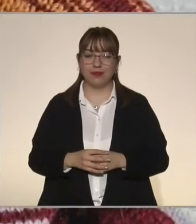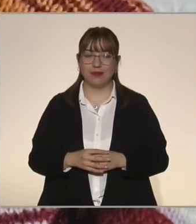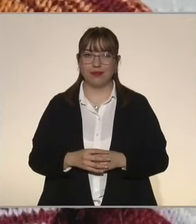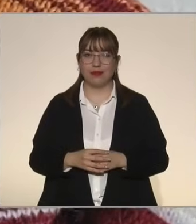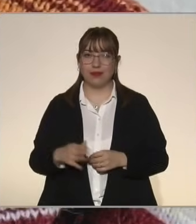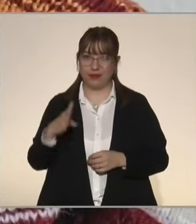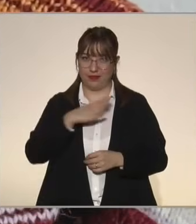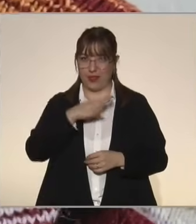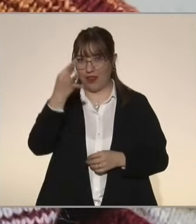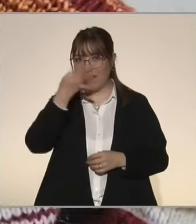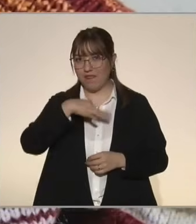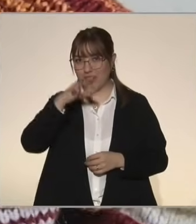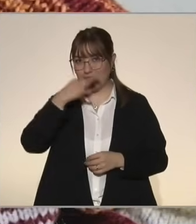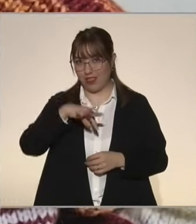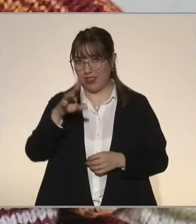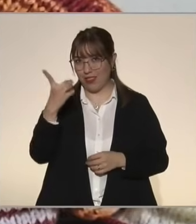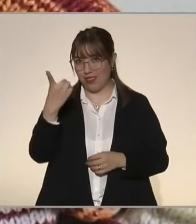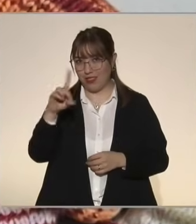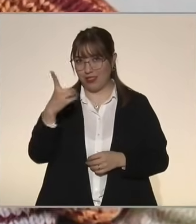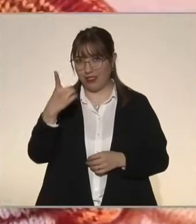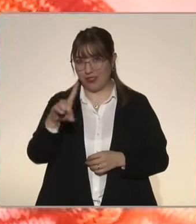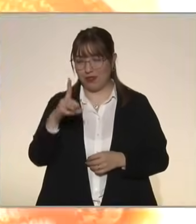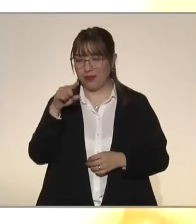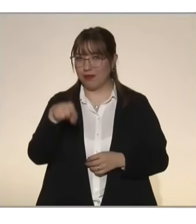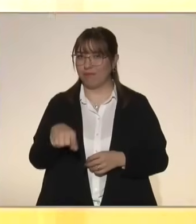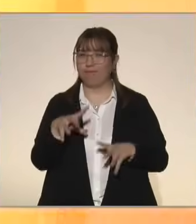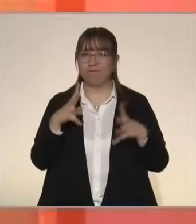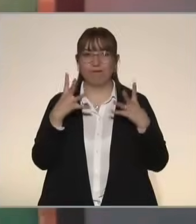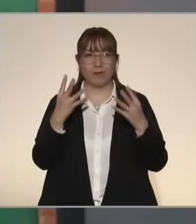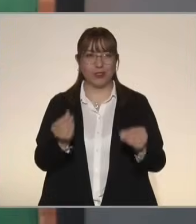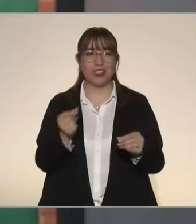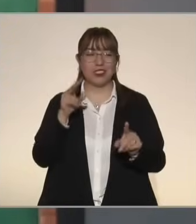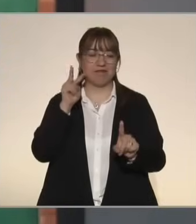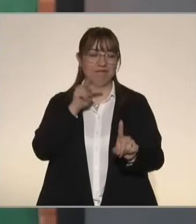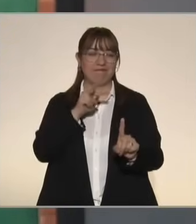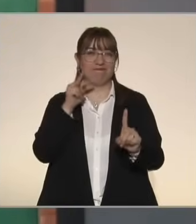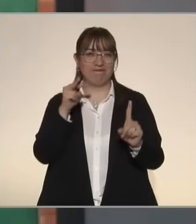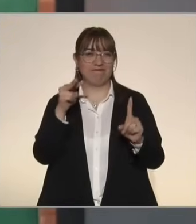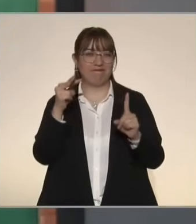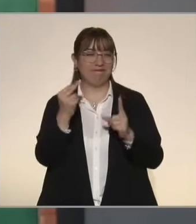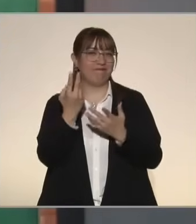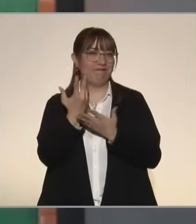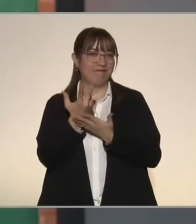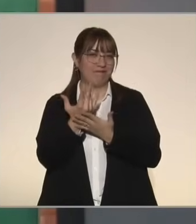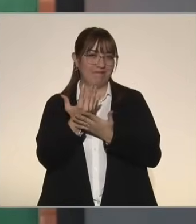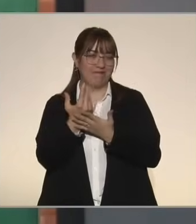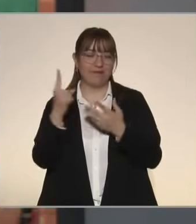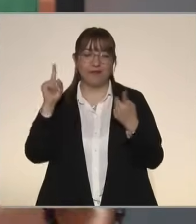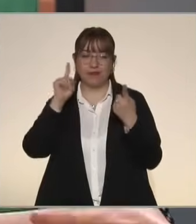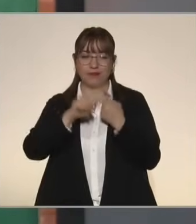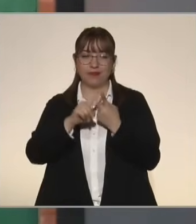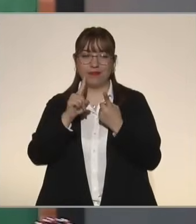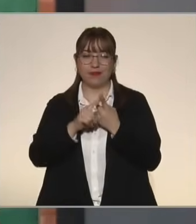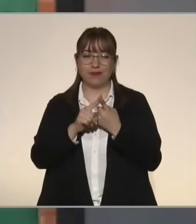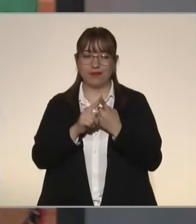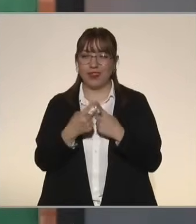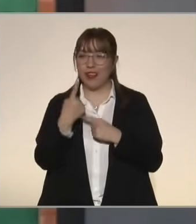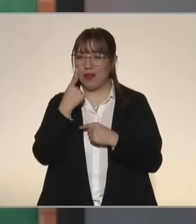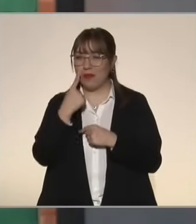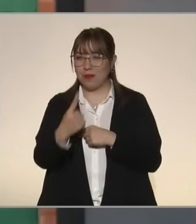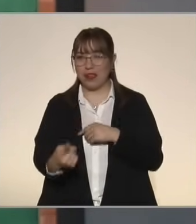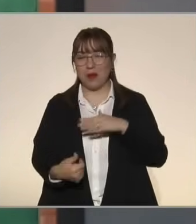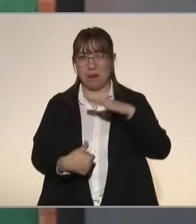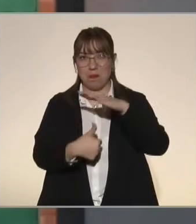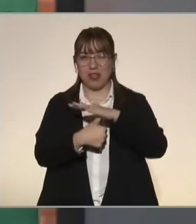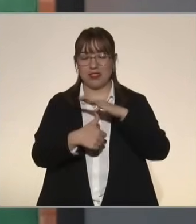Bueno, las fiestas decembrinas conllevan una serie de expectativas diversas. Una de las expectativas es ver una mesa